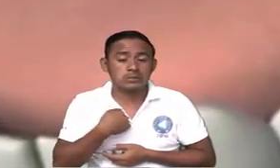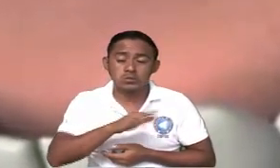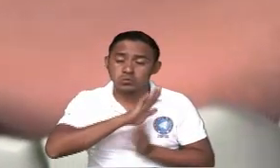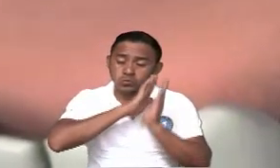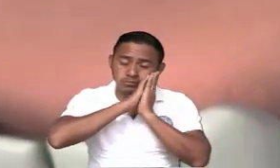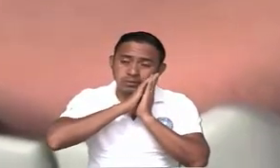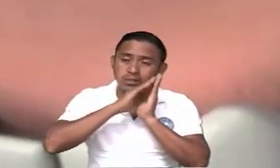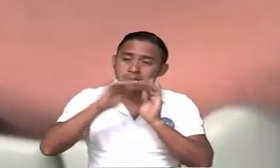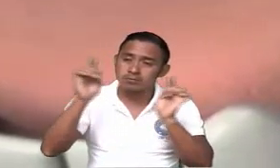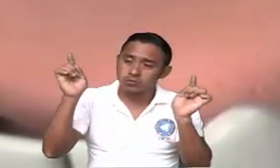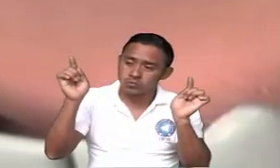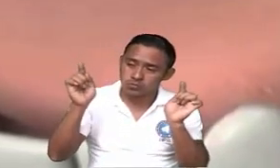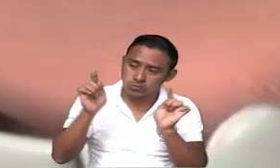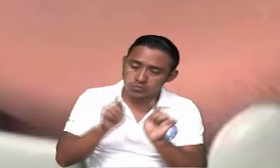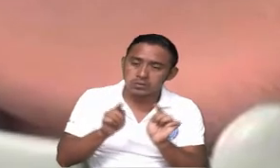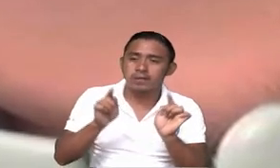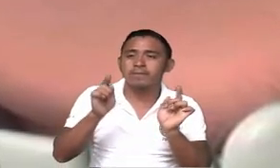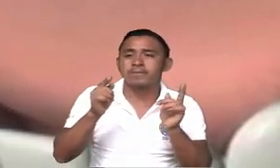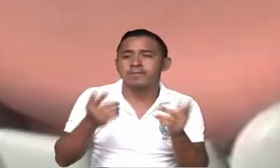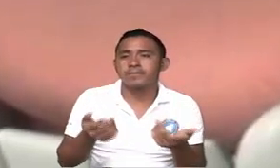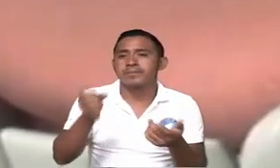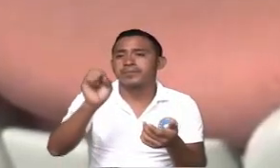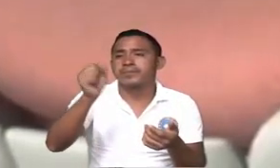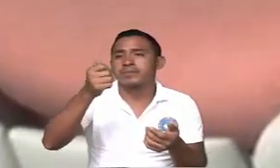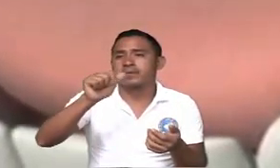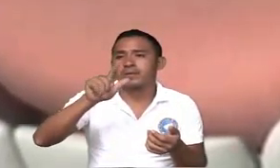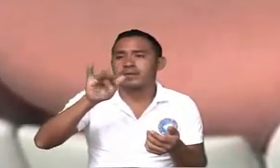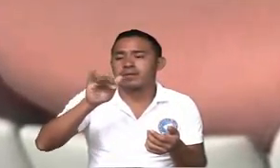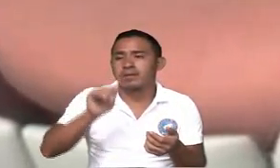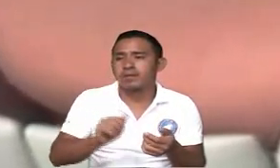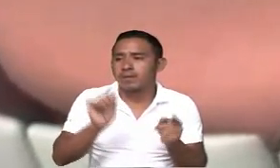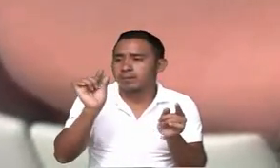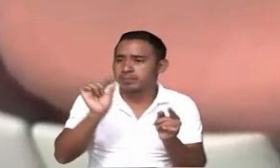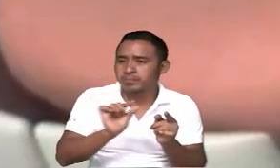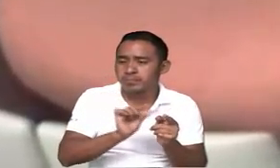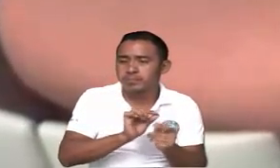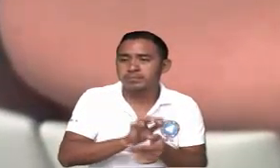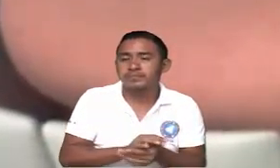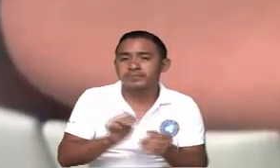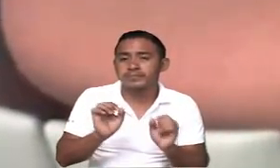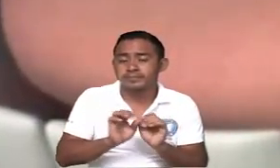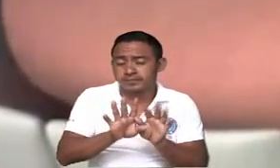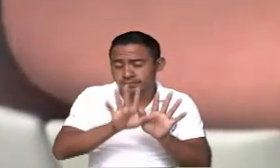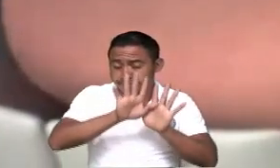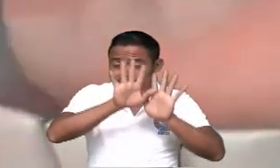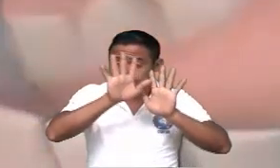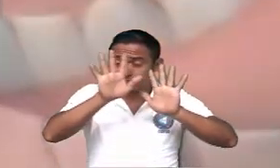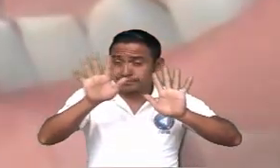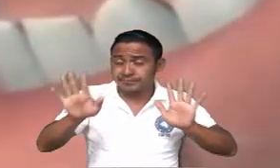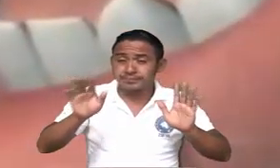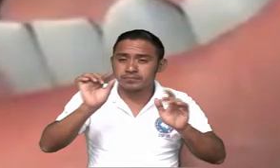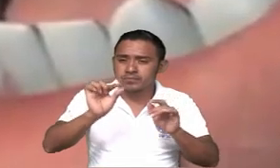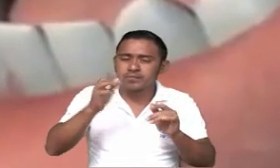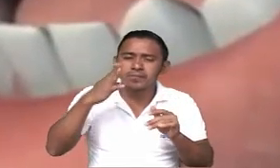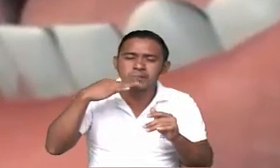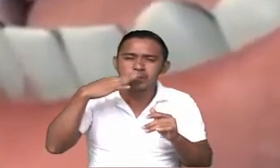una disminución de la producción de saliva. Entonces, cuando amanecemos en la mañana, tenemos un